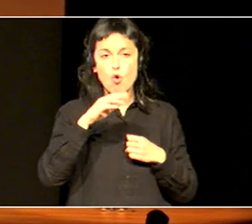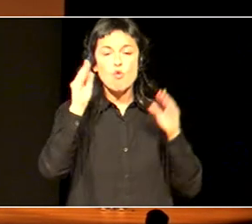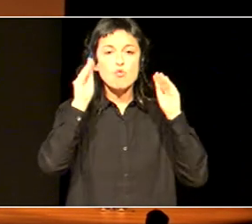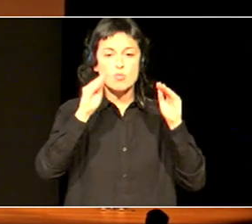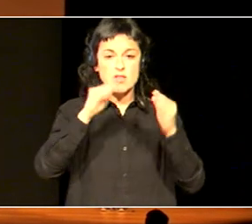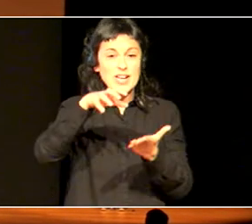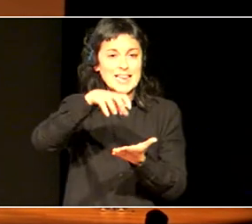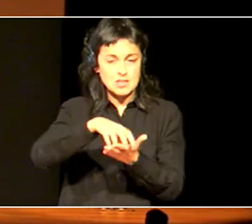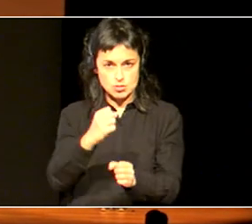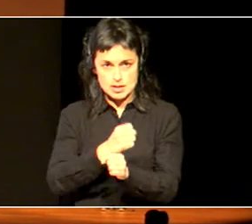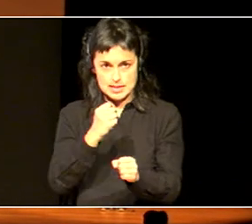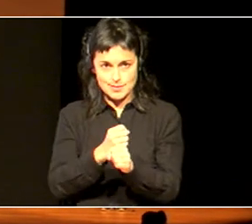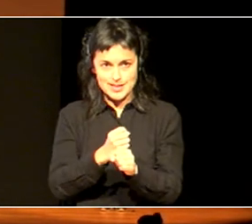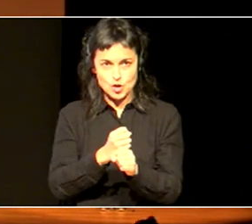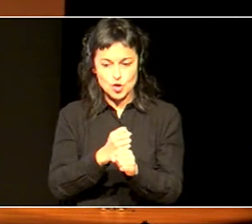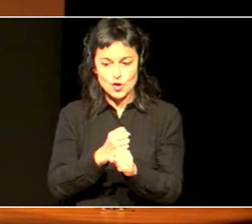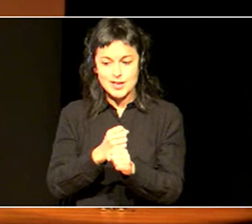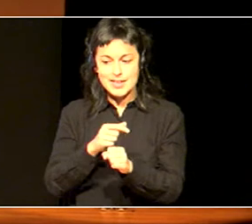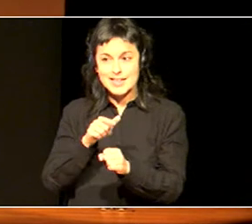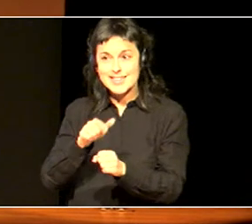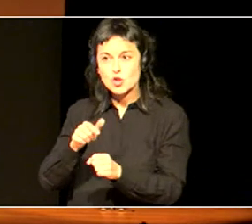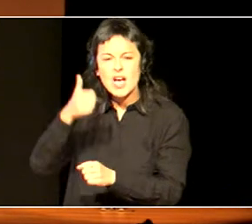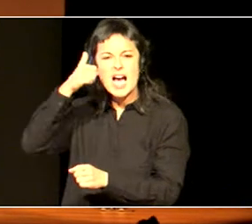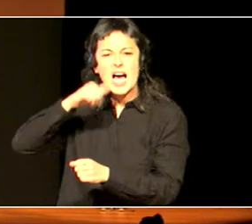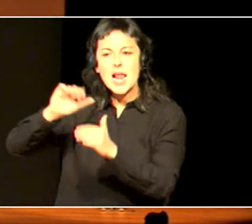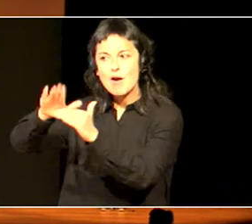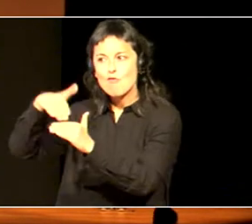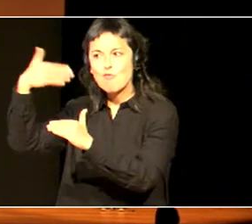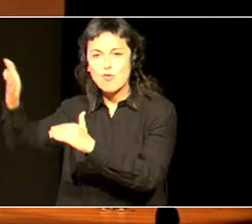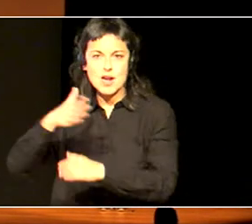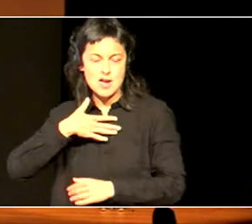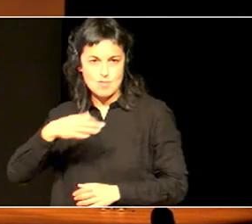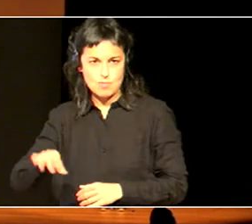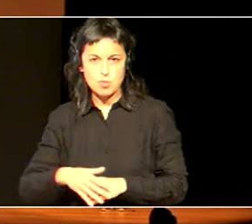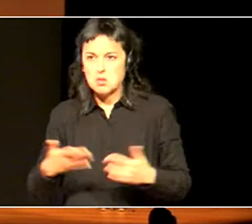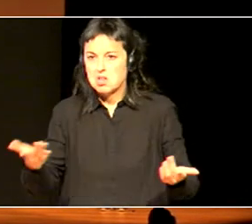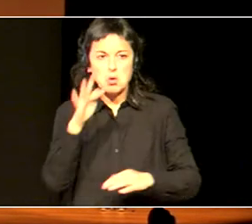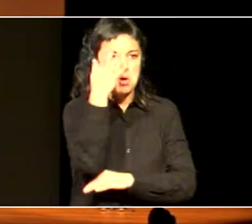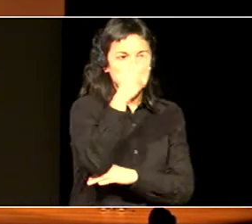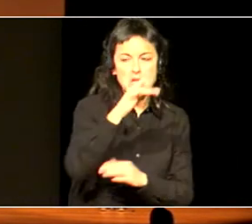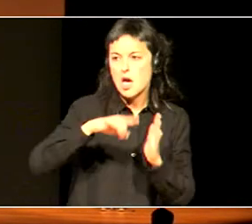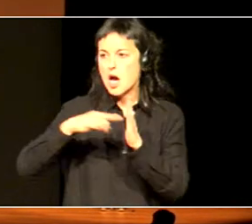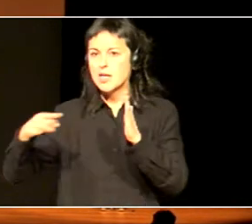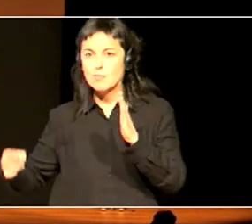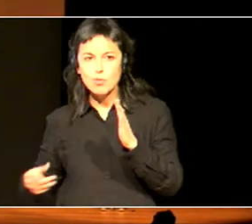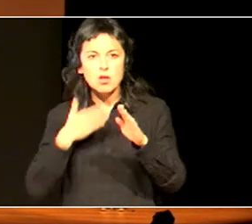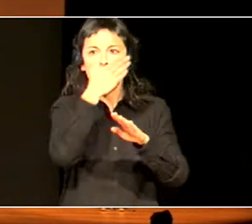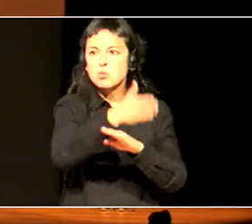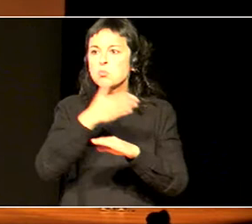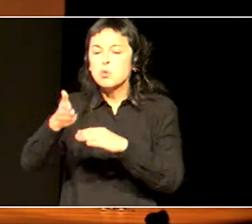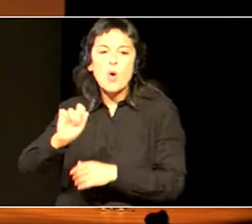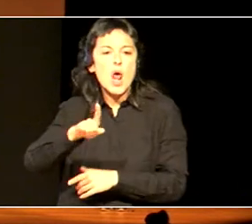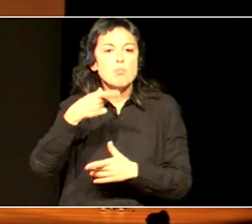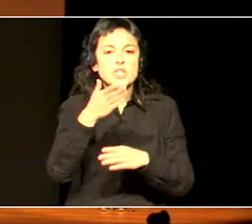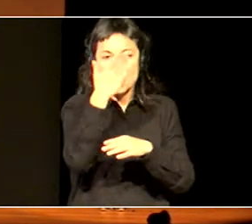lo realicen fuera del territorio de Álava, que pudieran venir o a Vizcaya o a Guipúzcoa a un piso tutelado